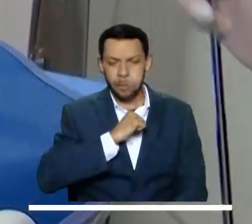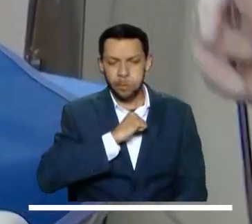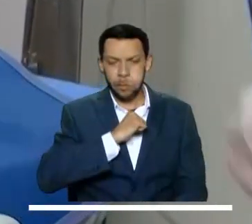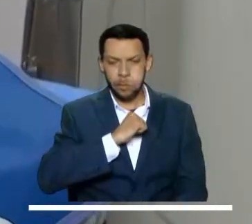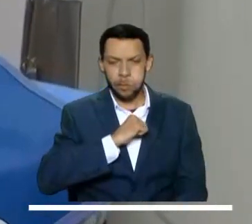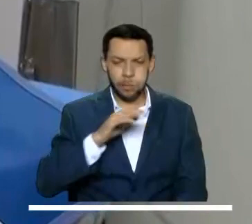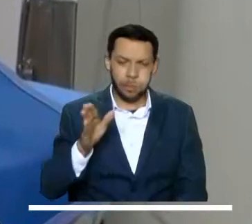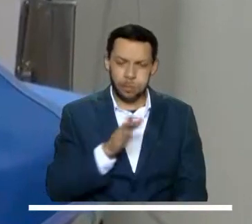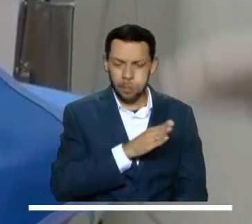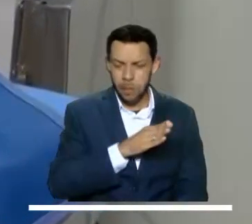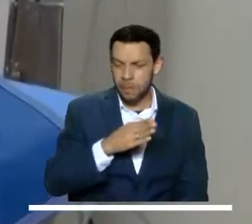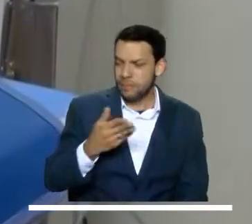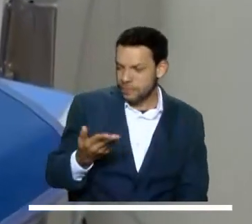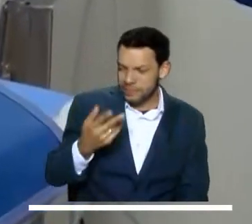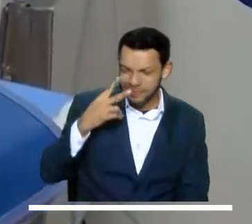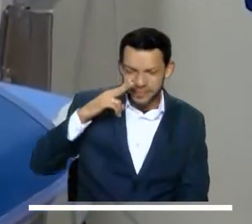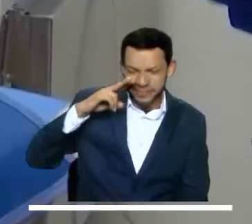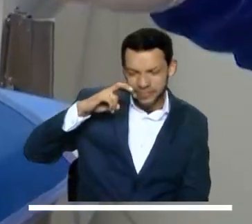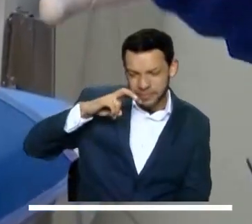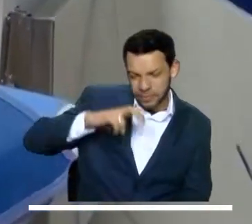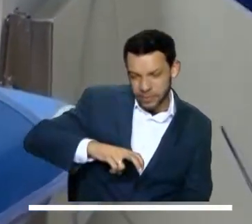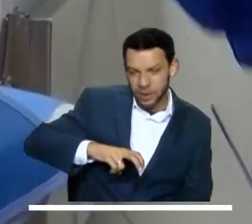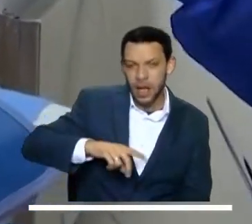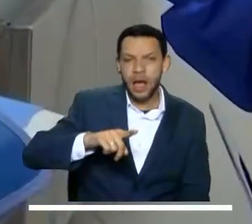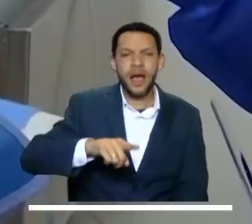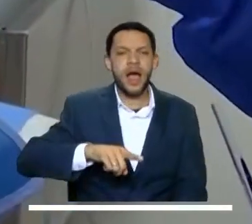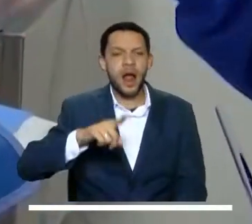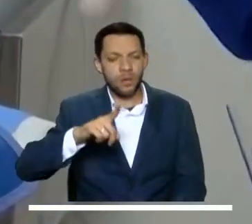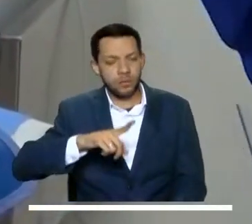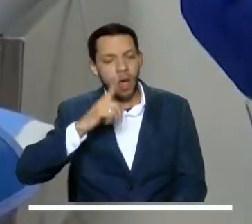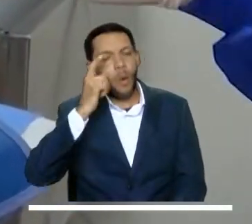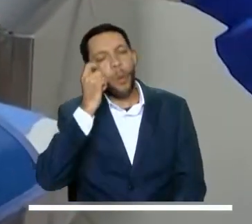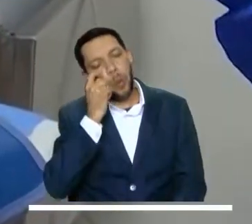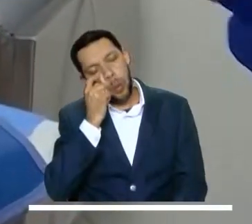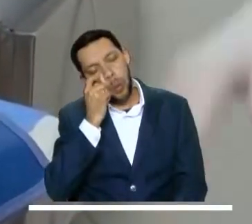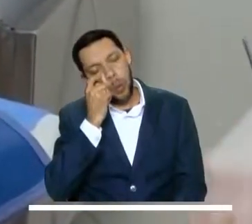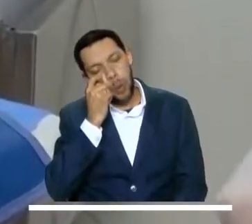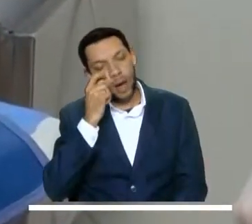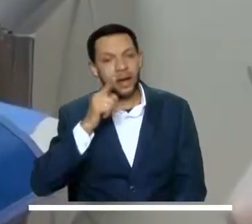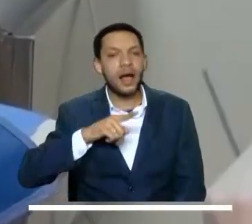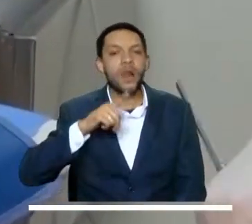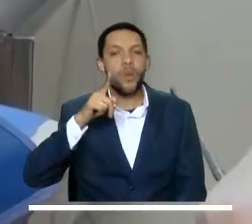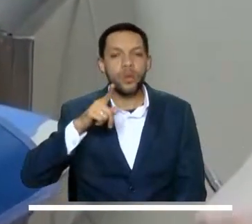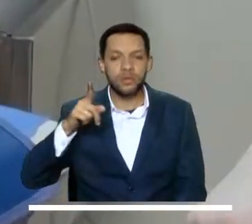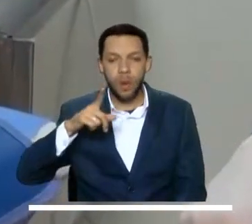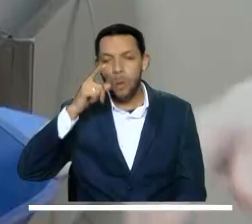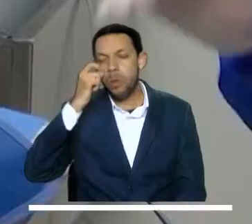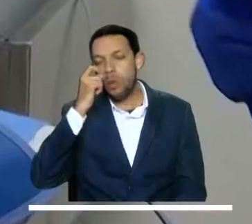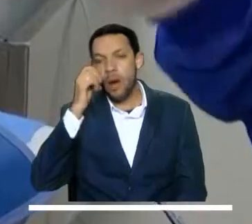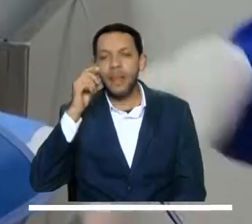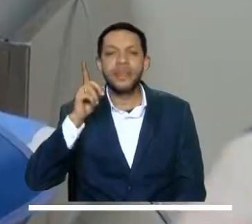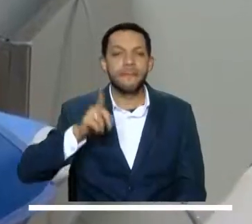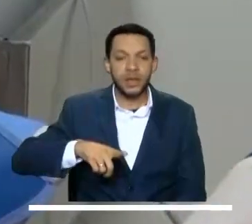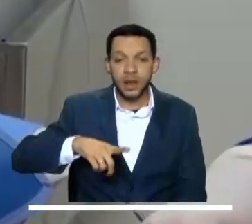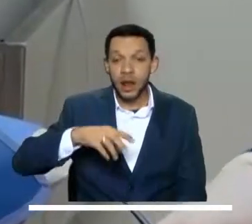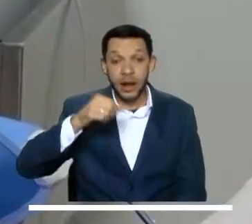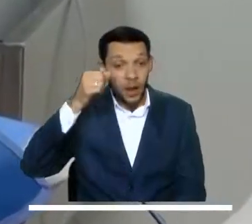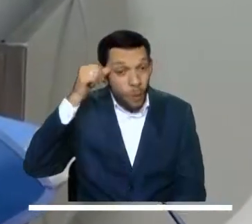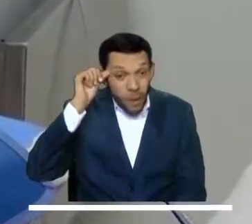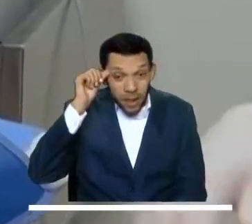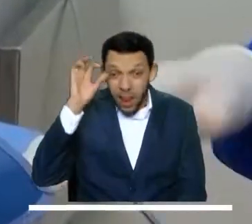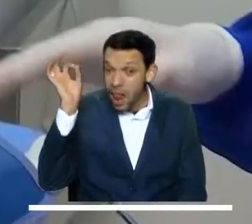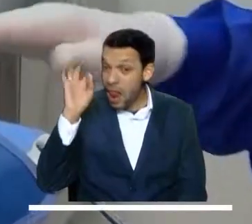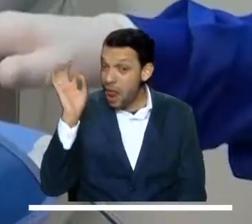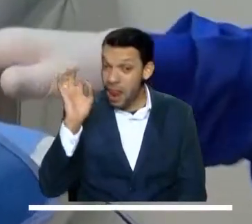El medicamento produce somnolencia. Somnolencia y amnesia. No sé, la paciente no se recuerda. El paciente no recuerda el